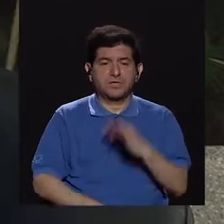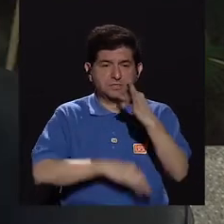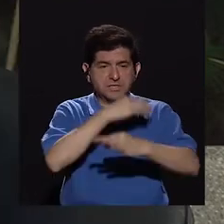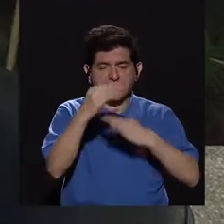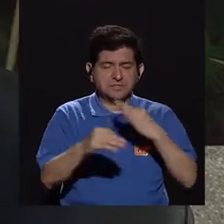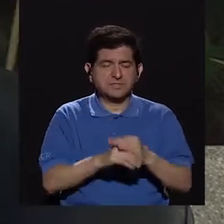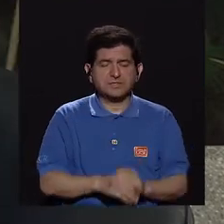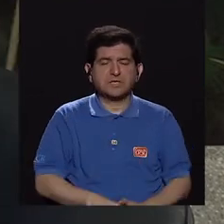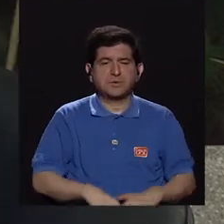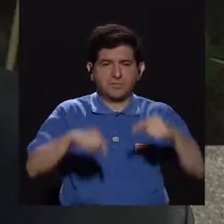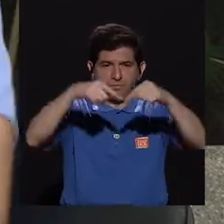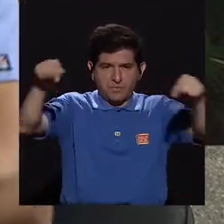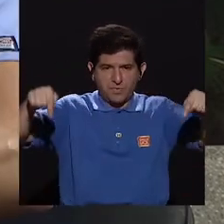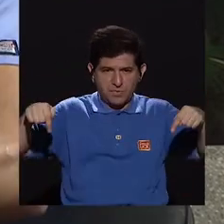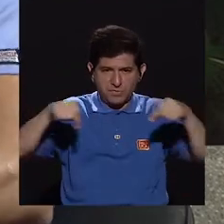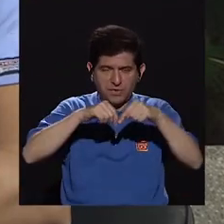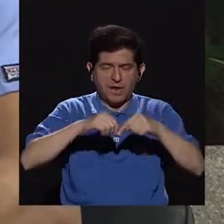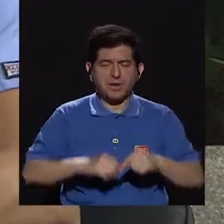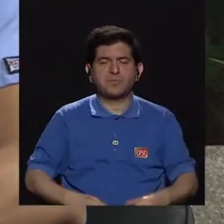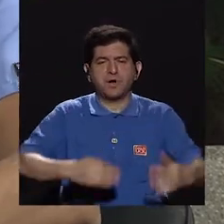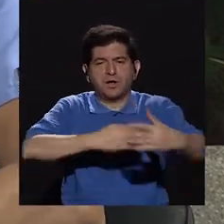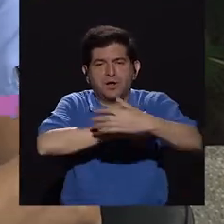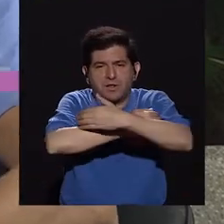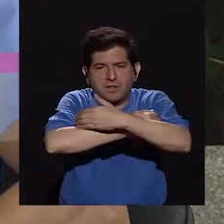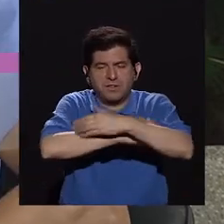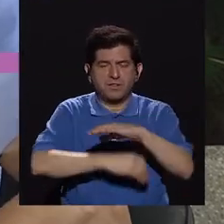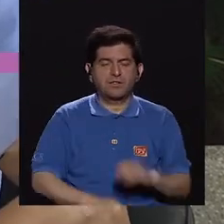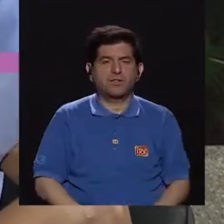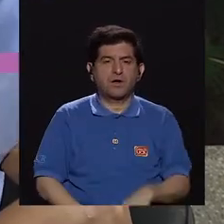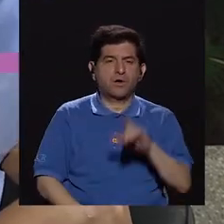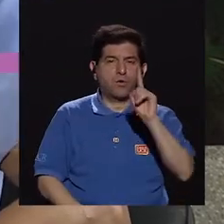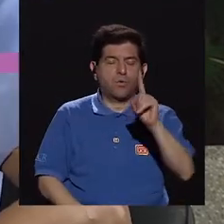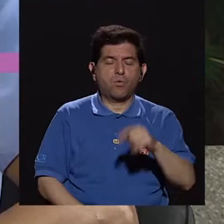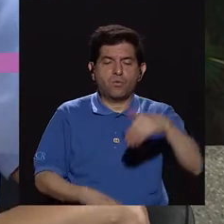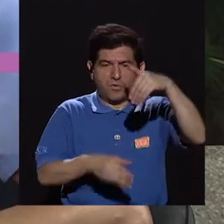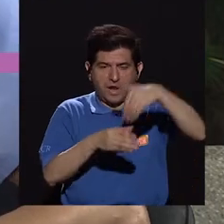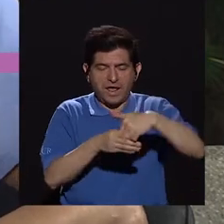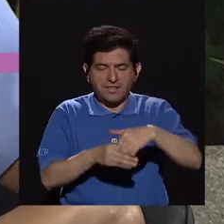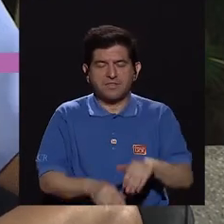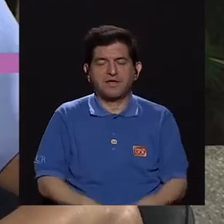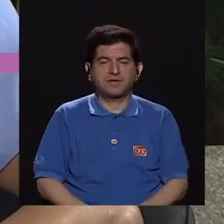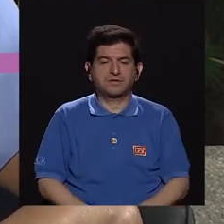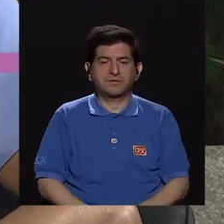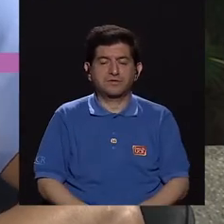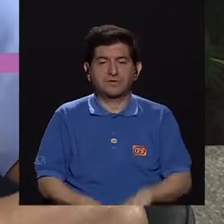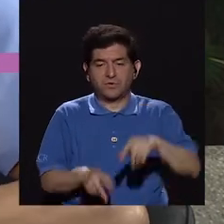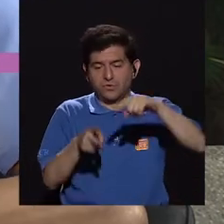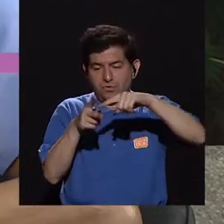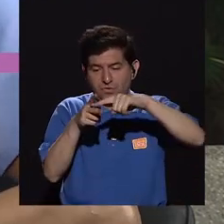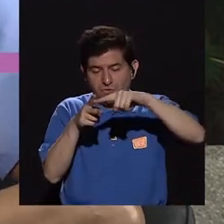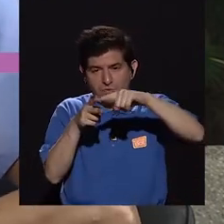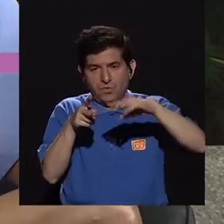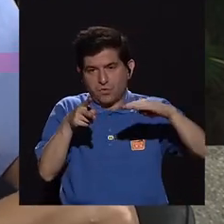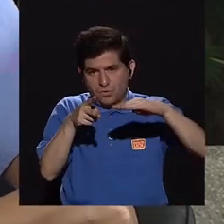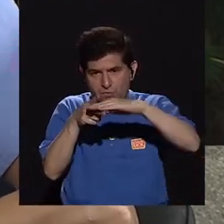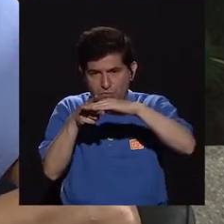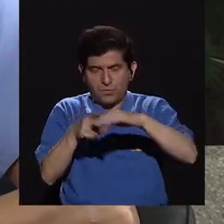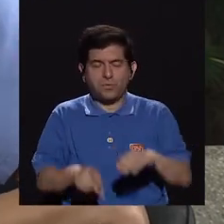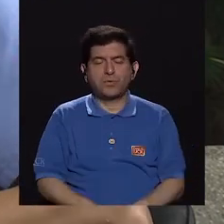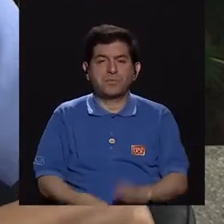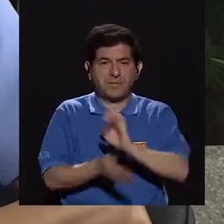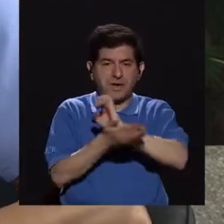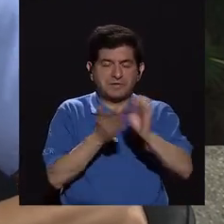abrazar algún tipo de almohadón o buscar, por ejemplo, una almohada entre las dos rodillas para que mi cadera no quede